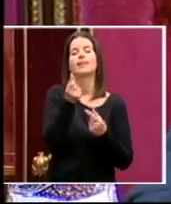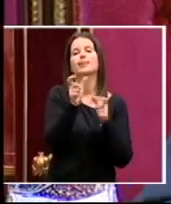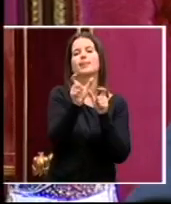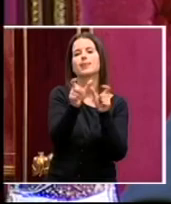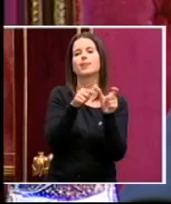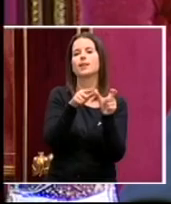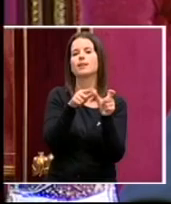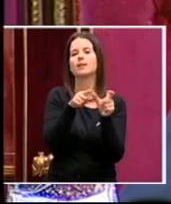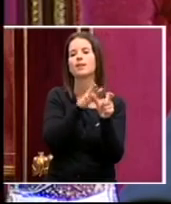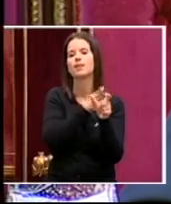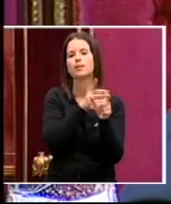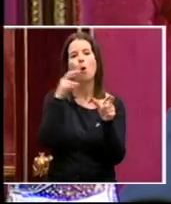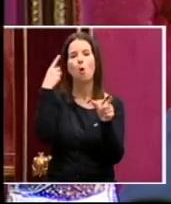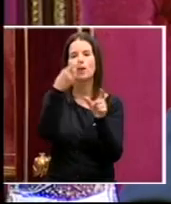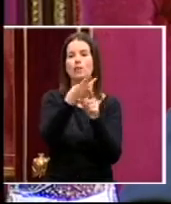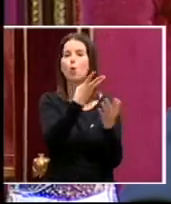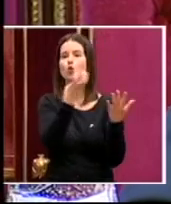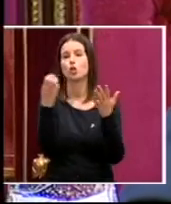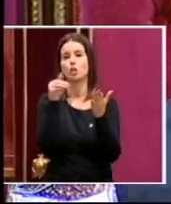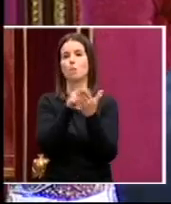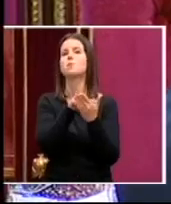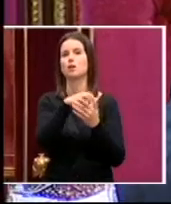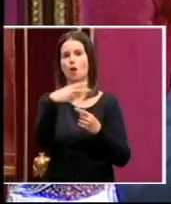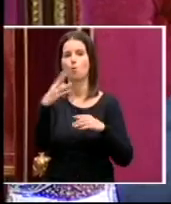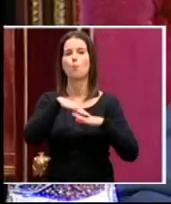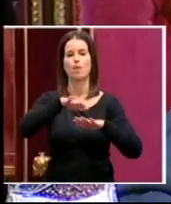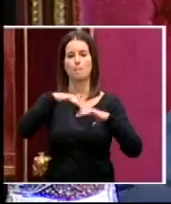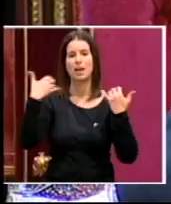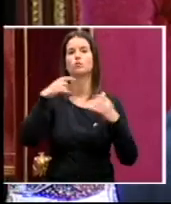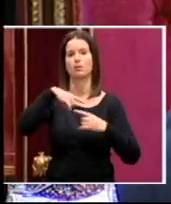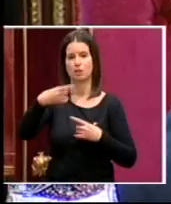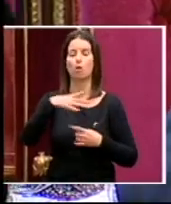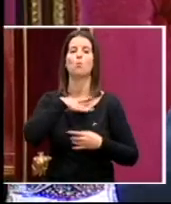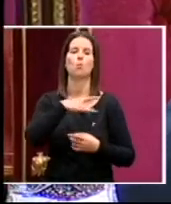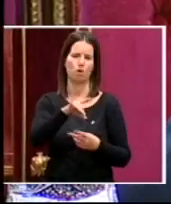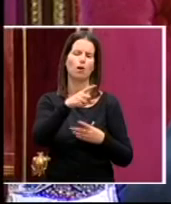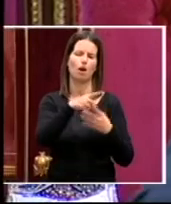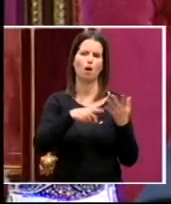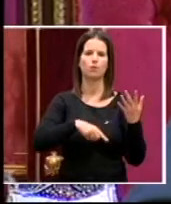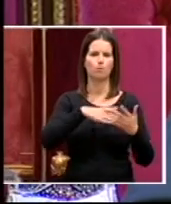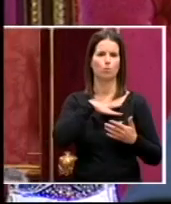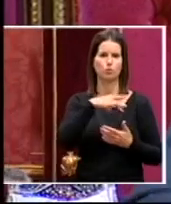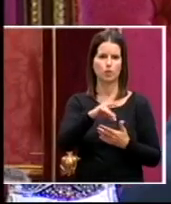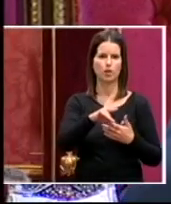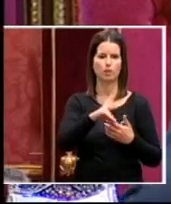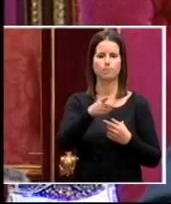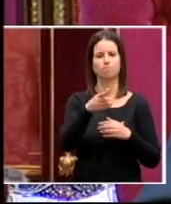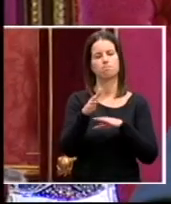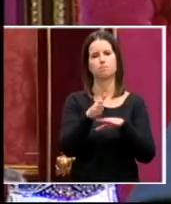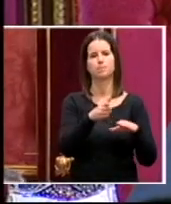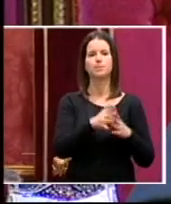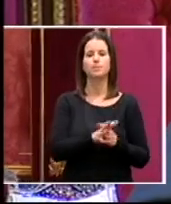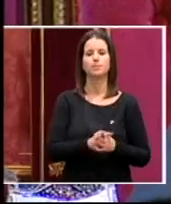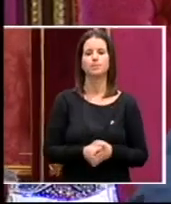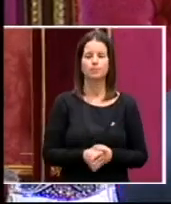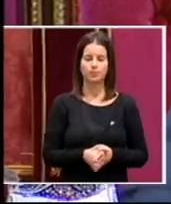supuestamente 800.000 euros, pues podría ser una buena causa. Quiero decir, que como posibilidad, aparte de la transferencia dentro de